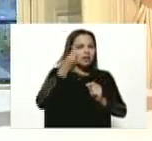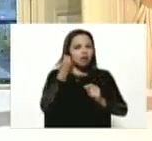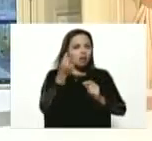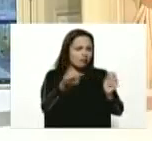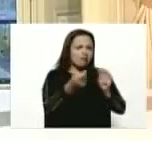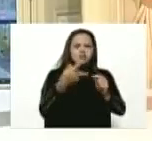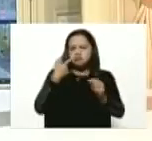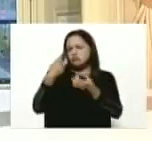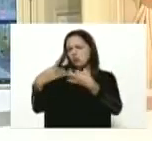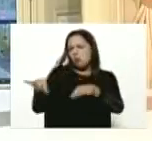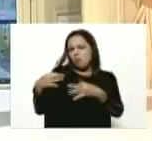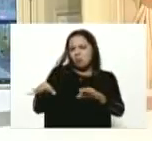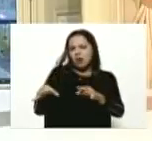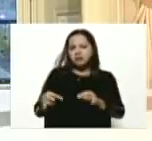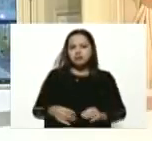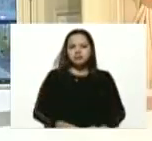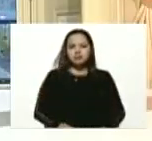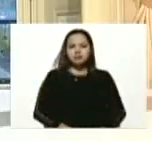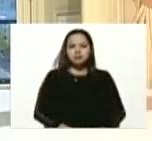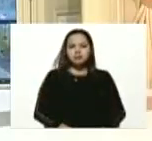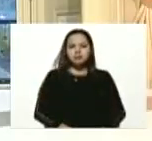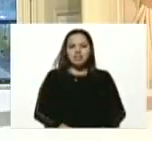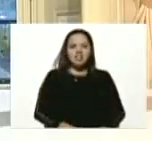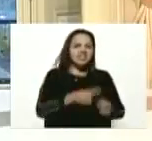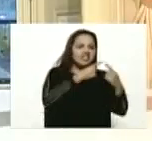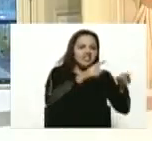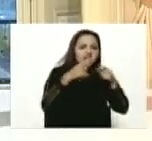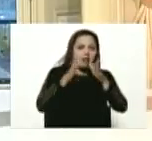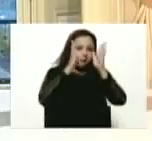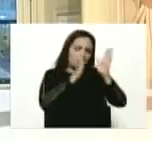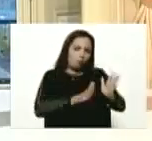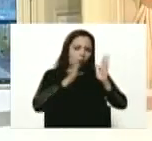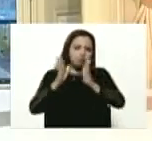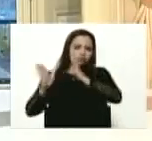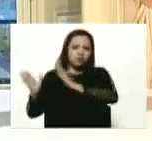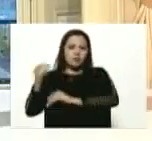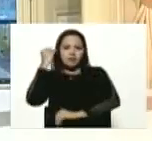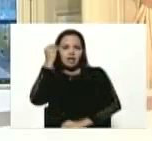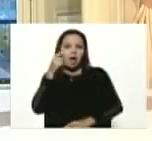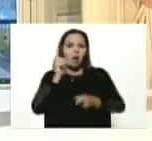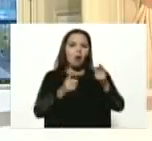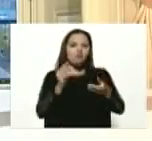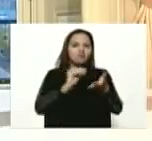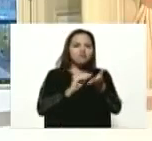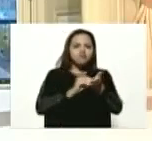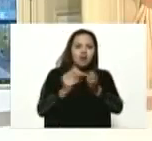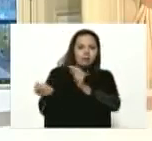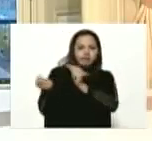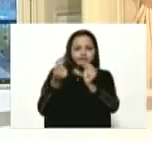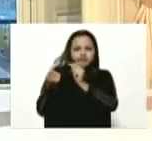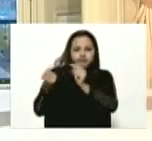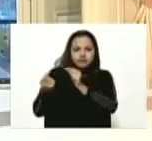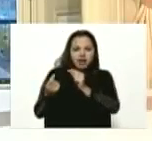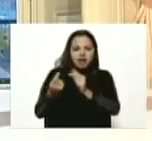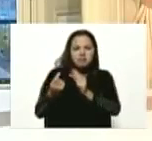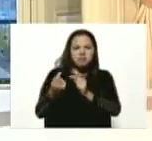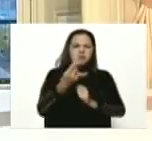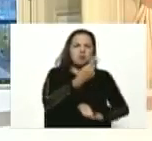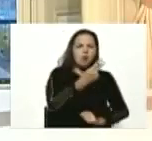Normal, y hay distintas posiciones. A veces debatimos y hay dos, tres posiciones y debatimos